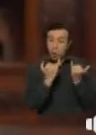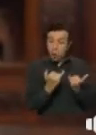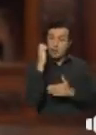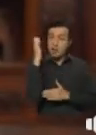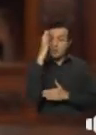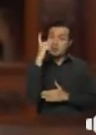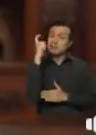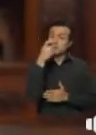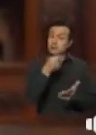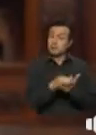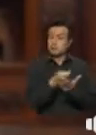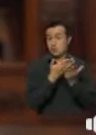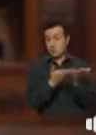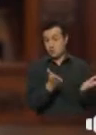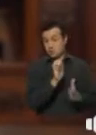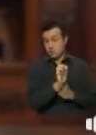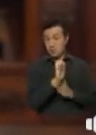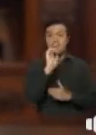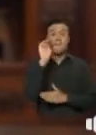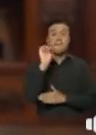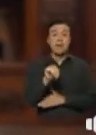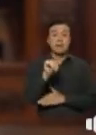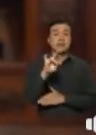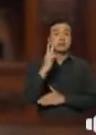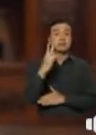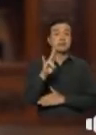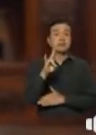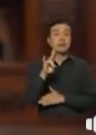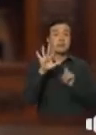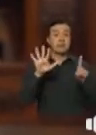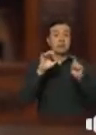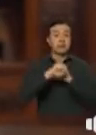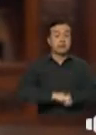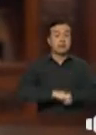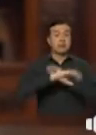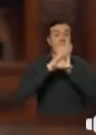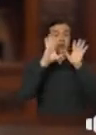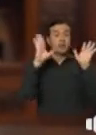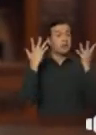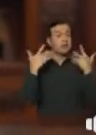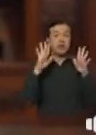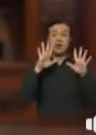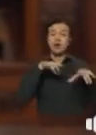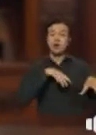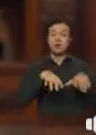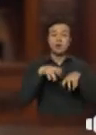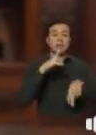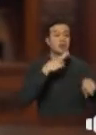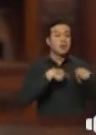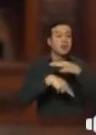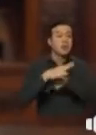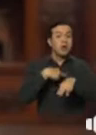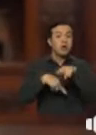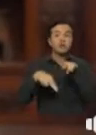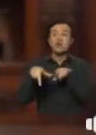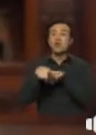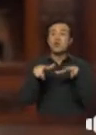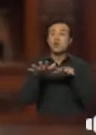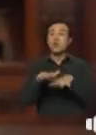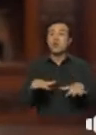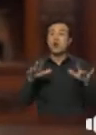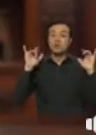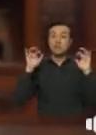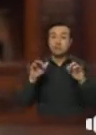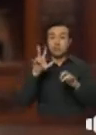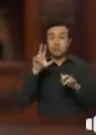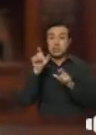emergencia. También, a partir del martes 17 a las 6 de la mañana, queda suspendida la actividad comercial de establecimientos que concentren